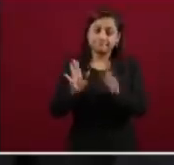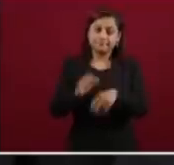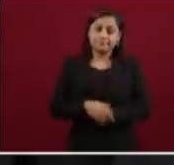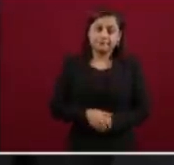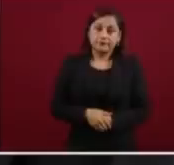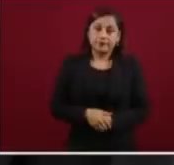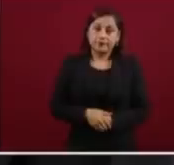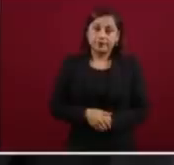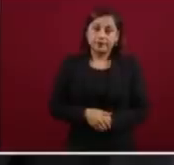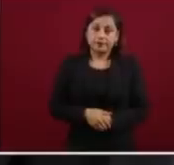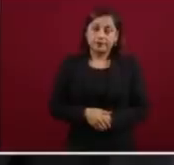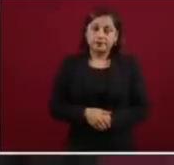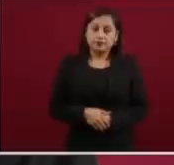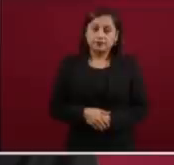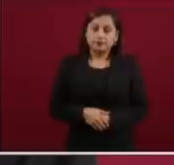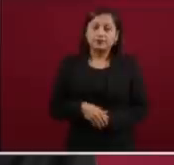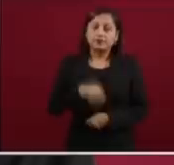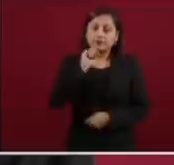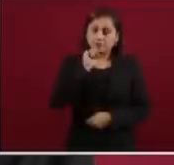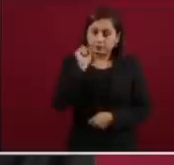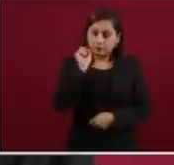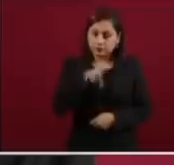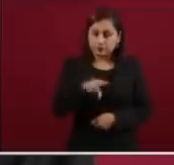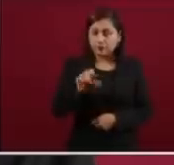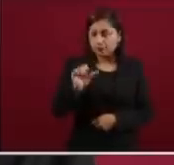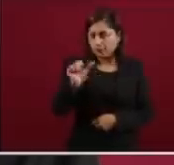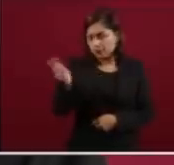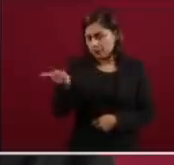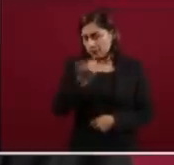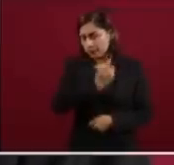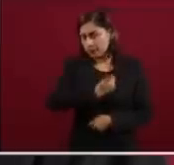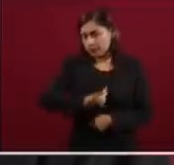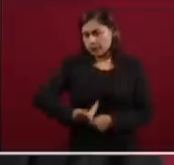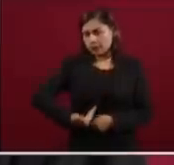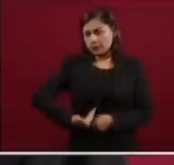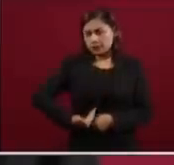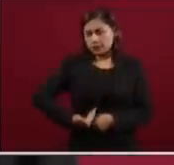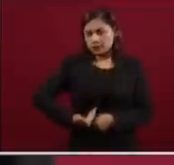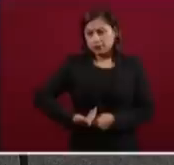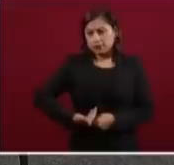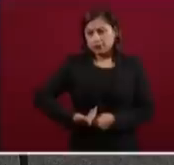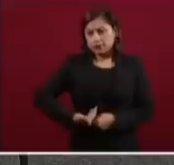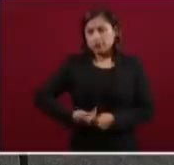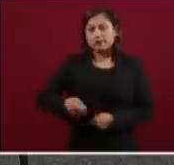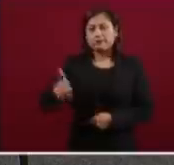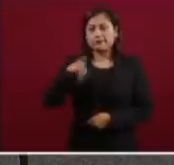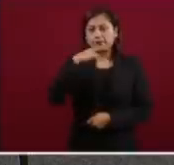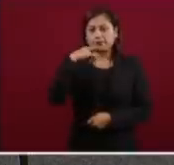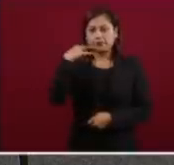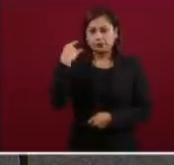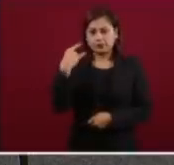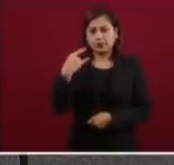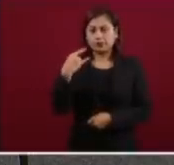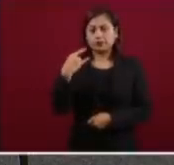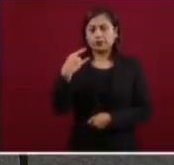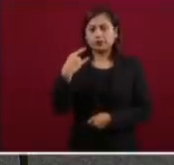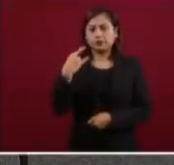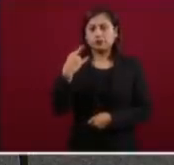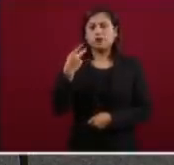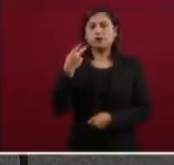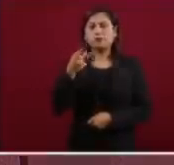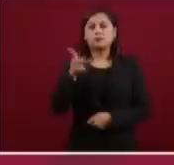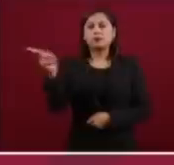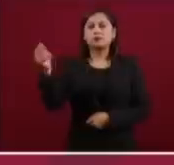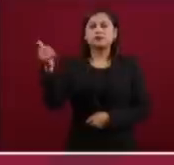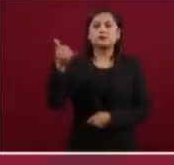estaba planteando lo el presidente presidente de chile pero también